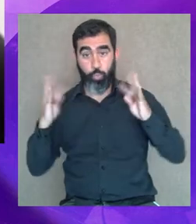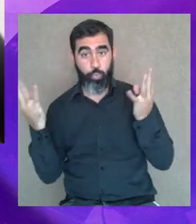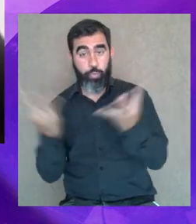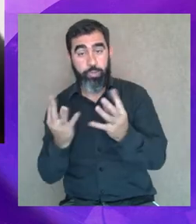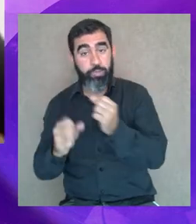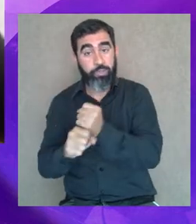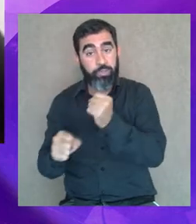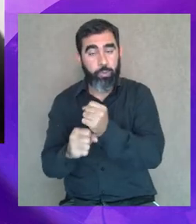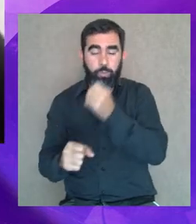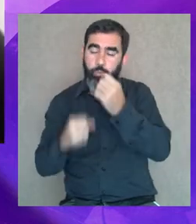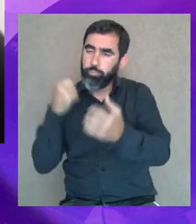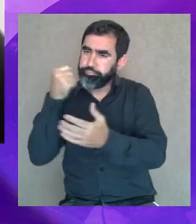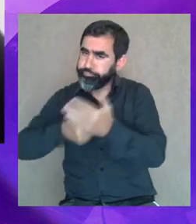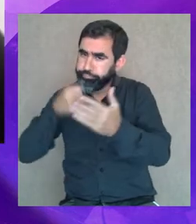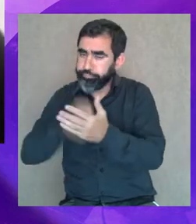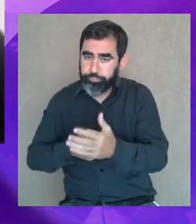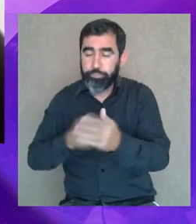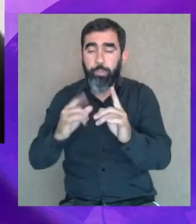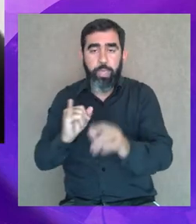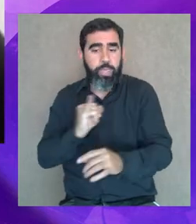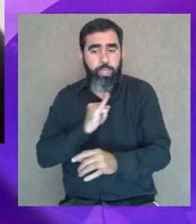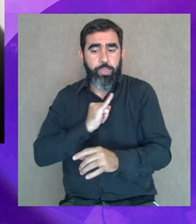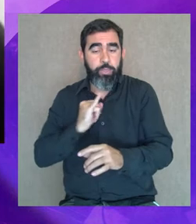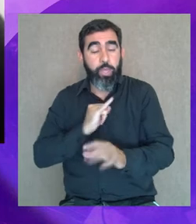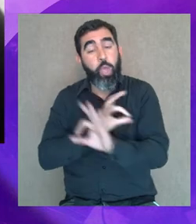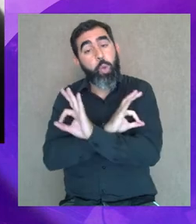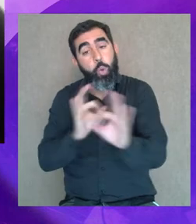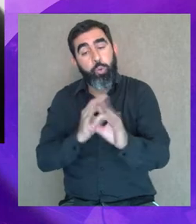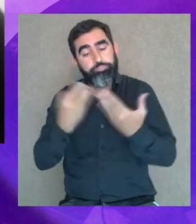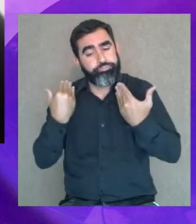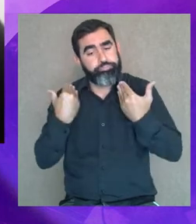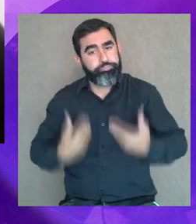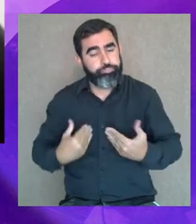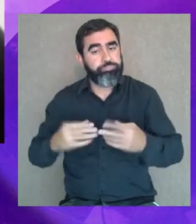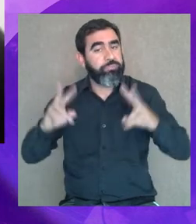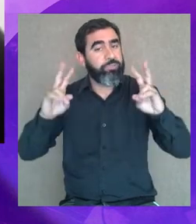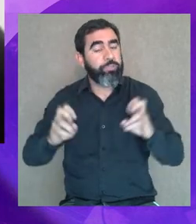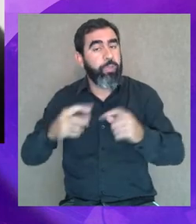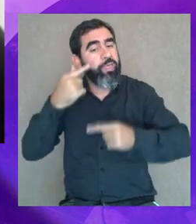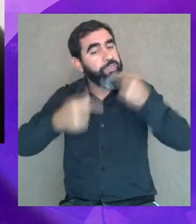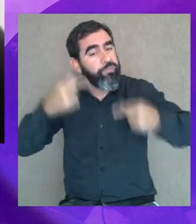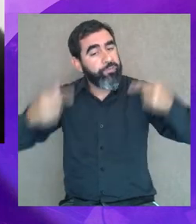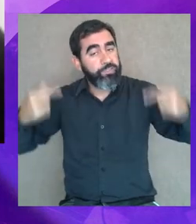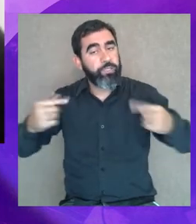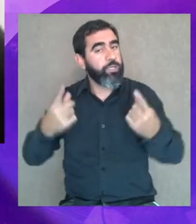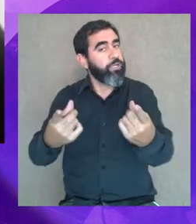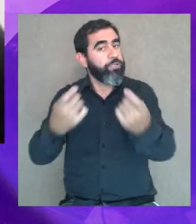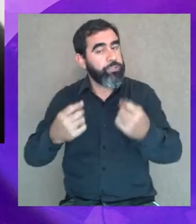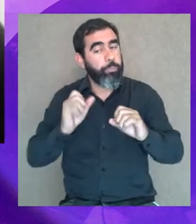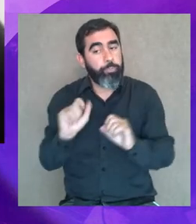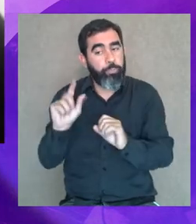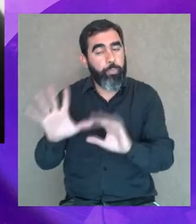que trabajamos mucho y que tenemos una identidad o una posición frente a la diversidad identitaria